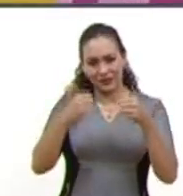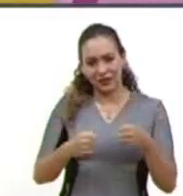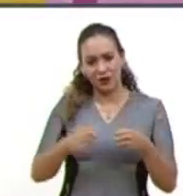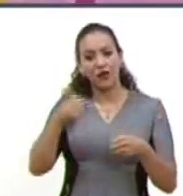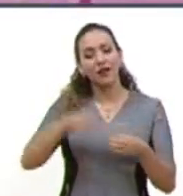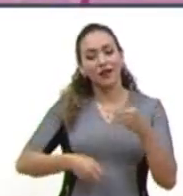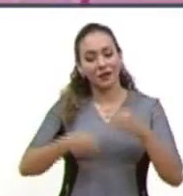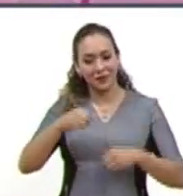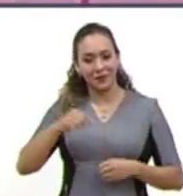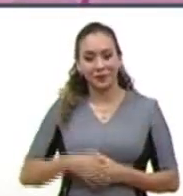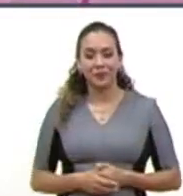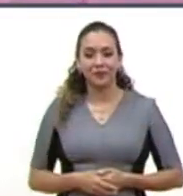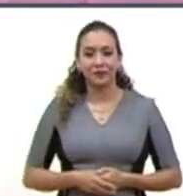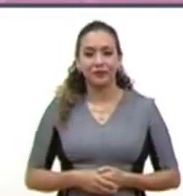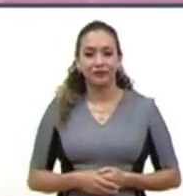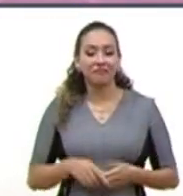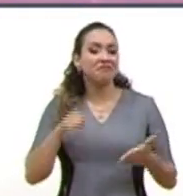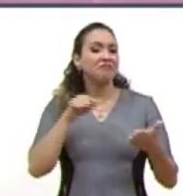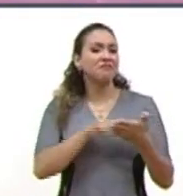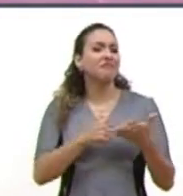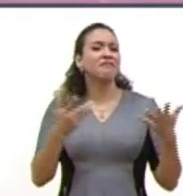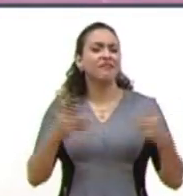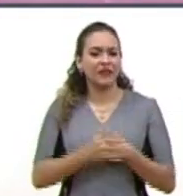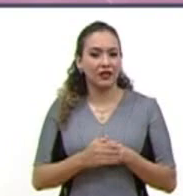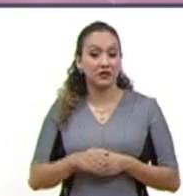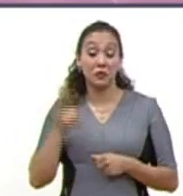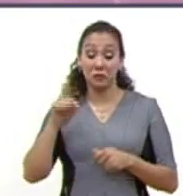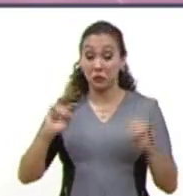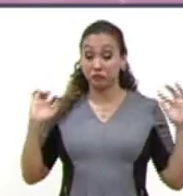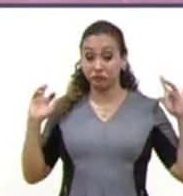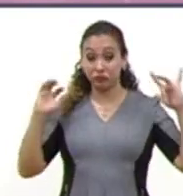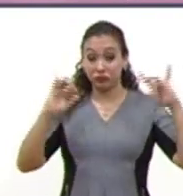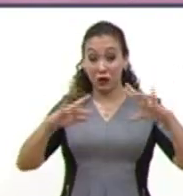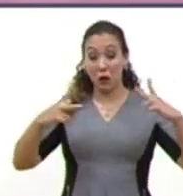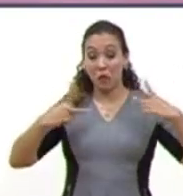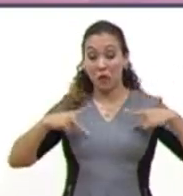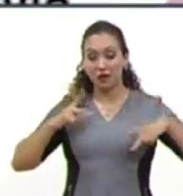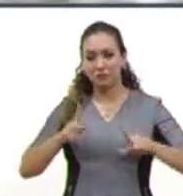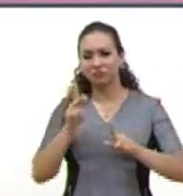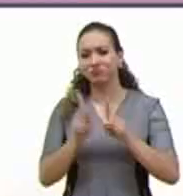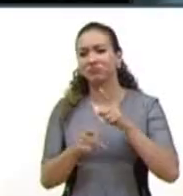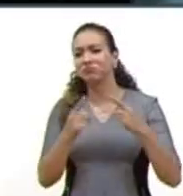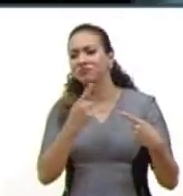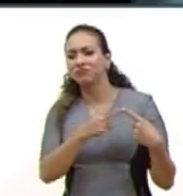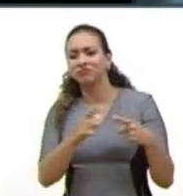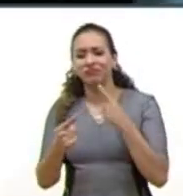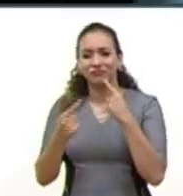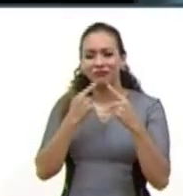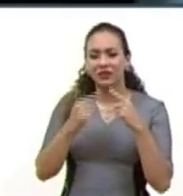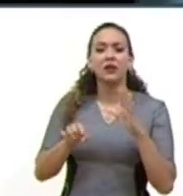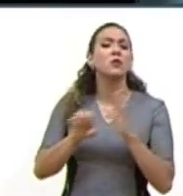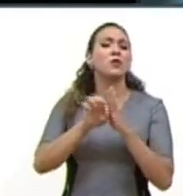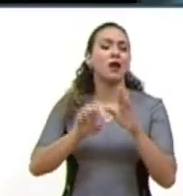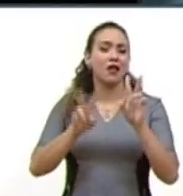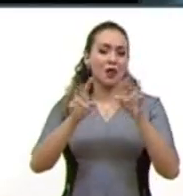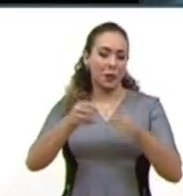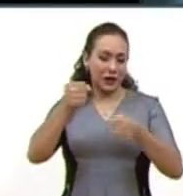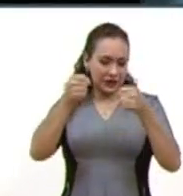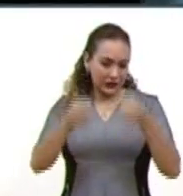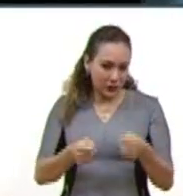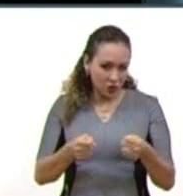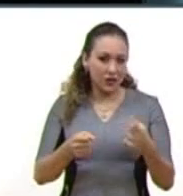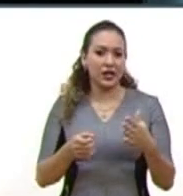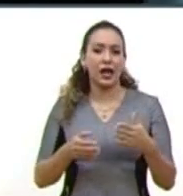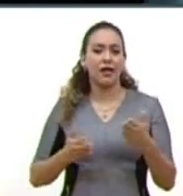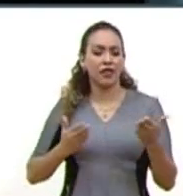Judicial Federal. Con estos encuentros se busca detectar los problemas prioritarios en materia de seguridad y justicia con el fin de